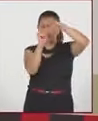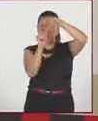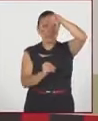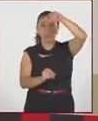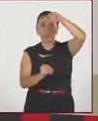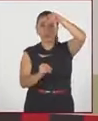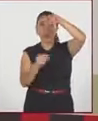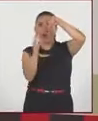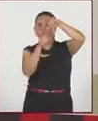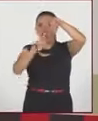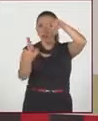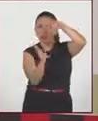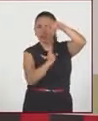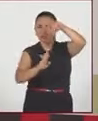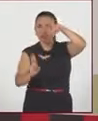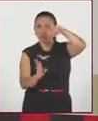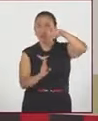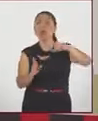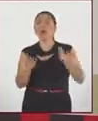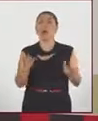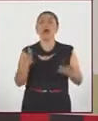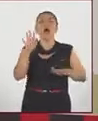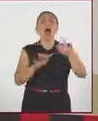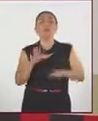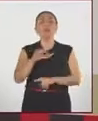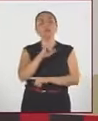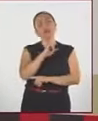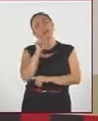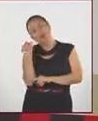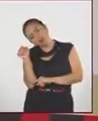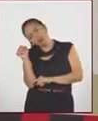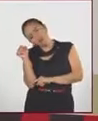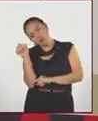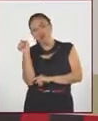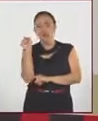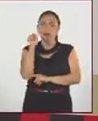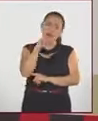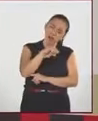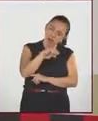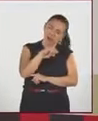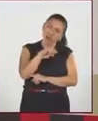tendemos a estar así, dependiendo, o así, dependiendo hacia dónde se vaya esa curvatura de